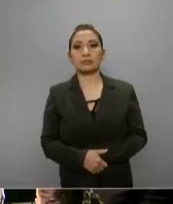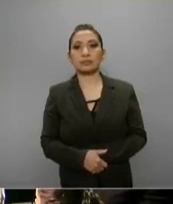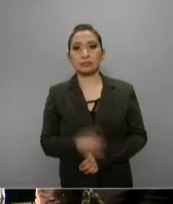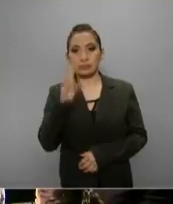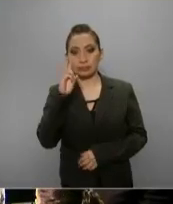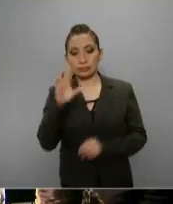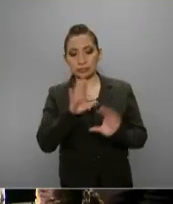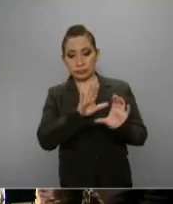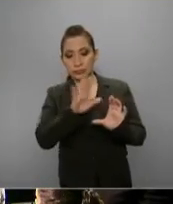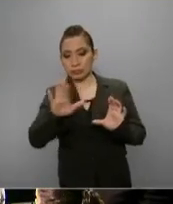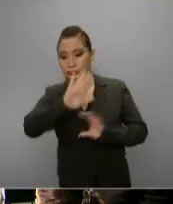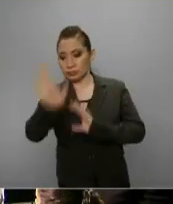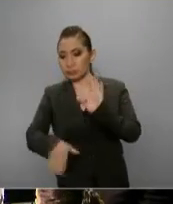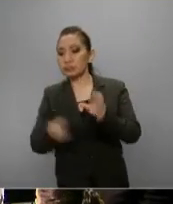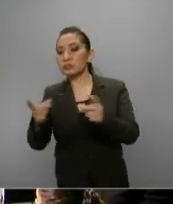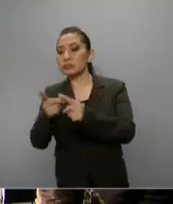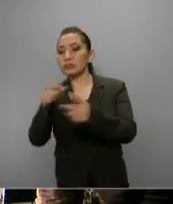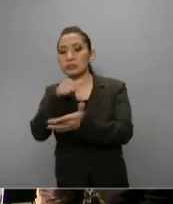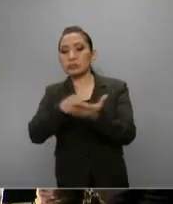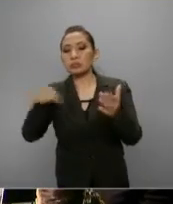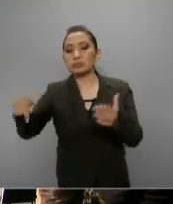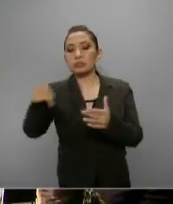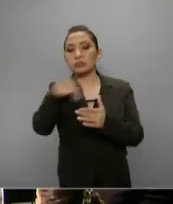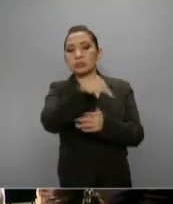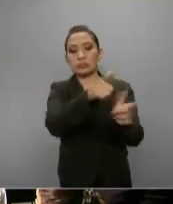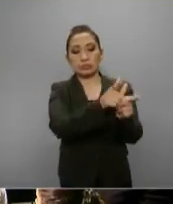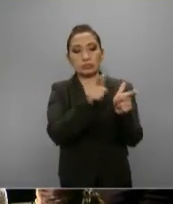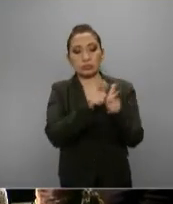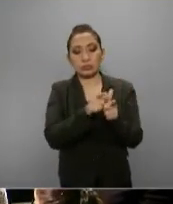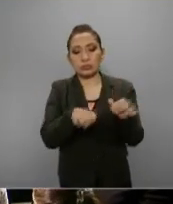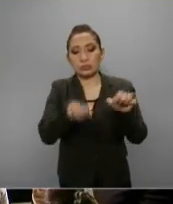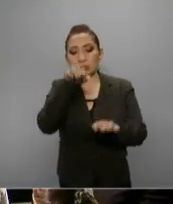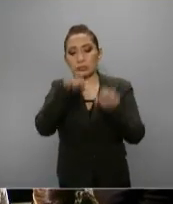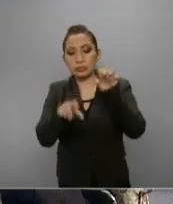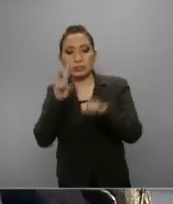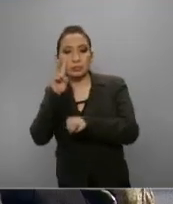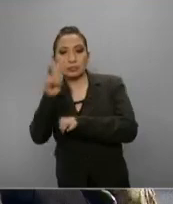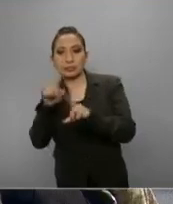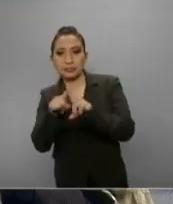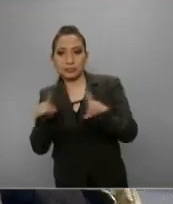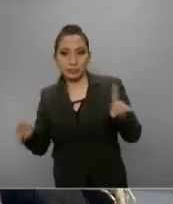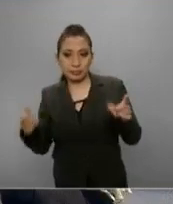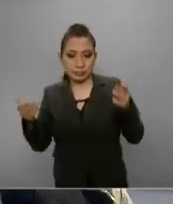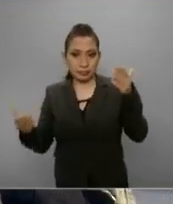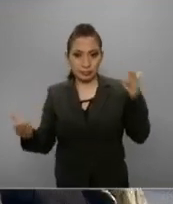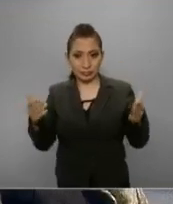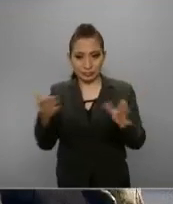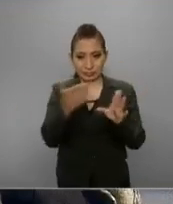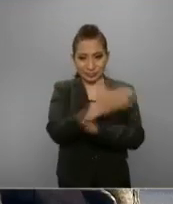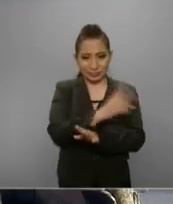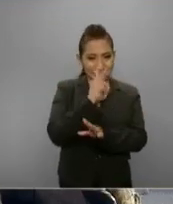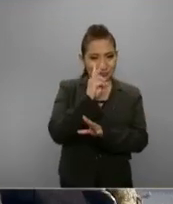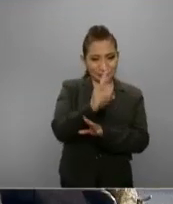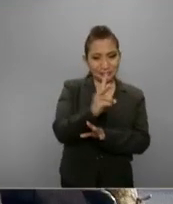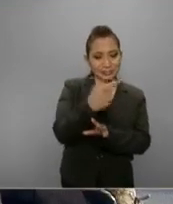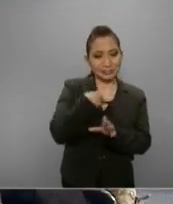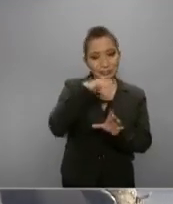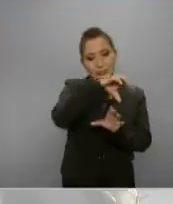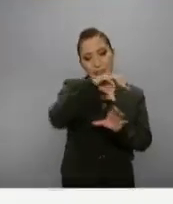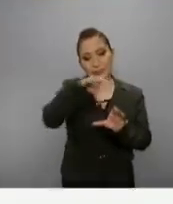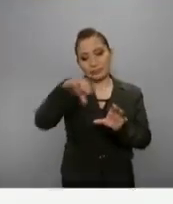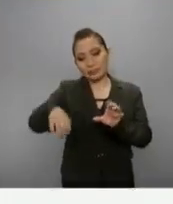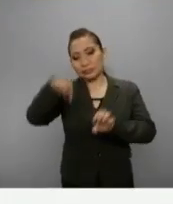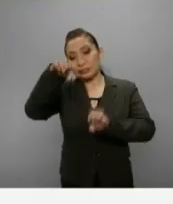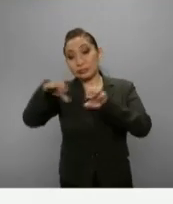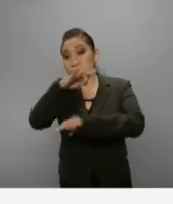La distribución de las defunciones precisamente por grupo de edad, y aquí podemos ver, a diferencia de lo que veíamos en la